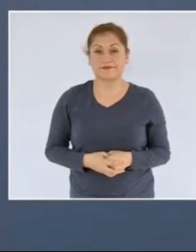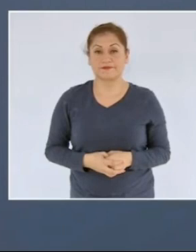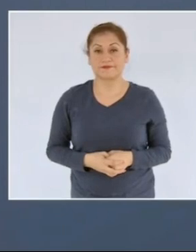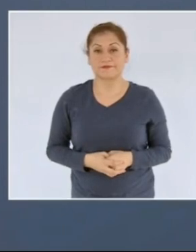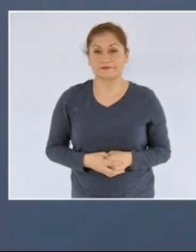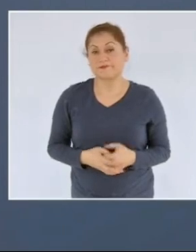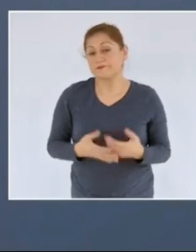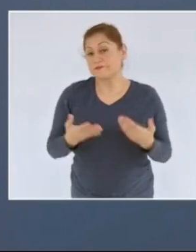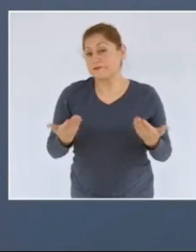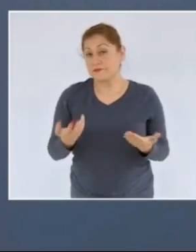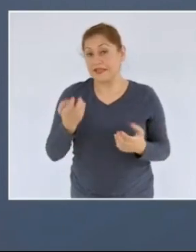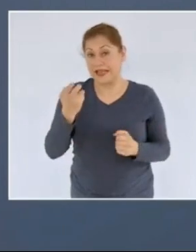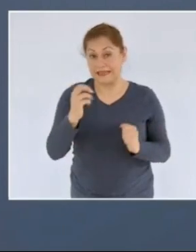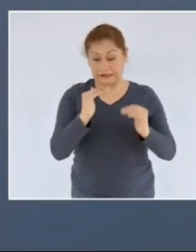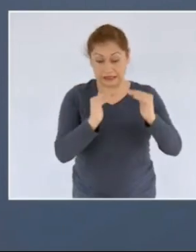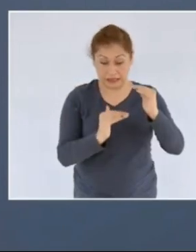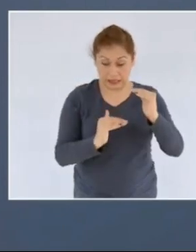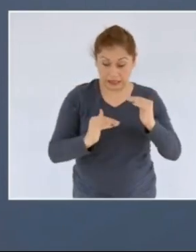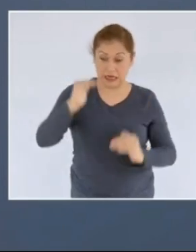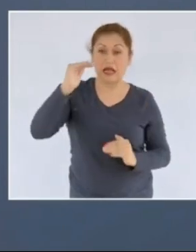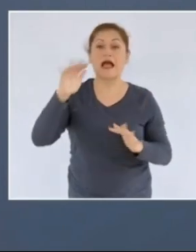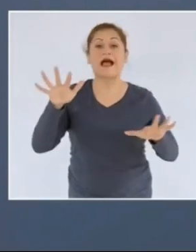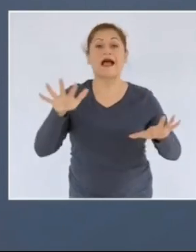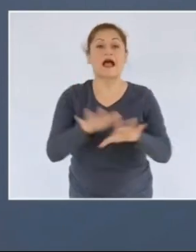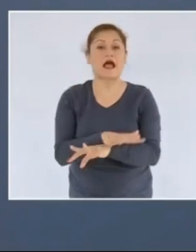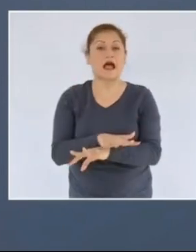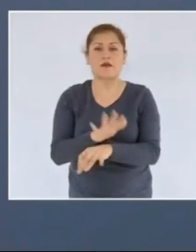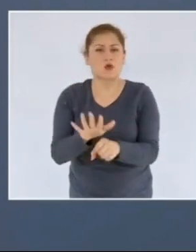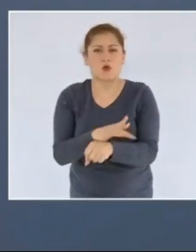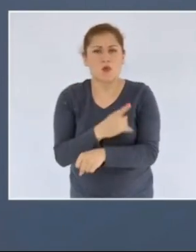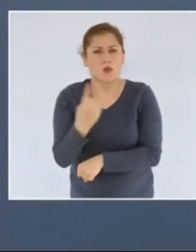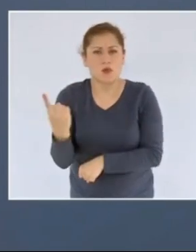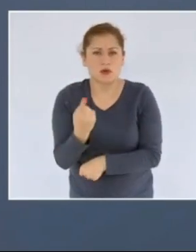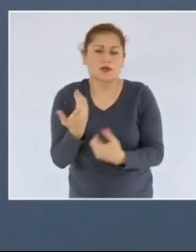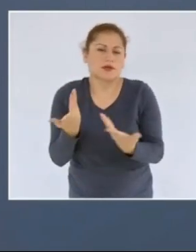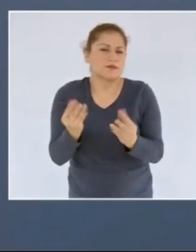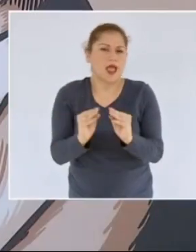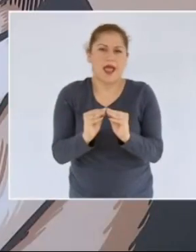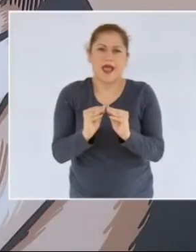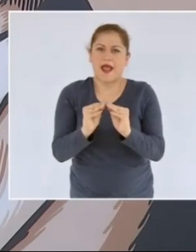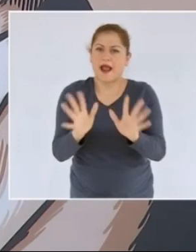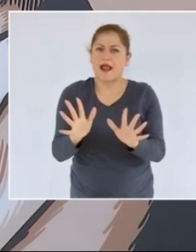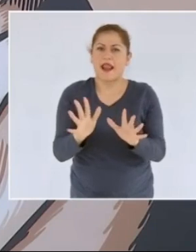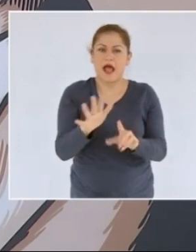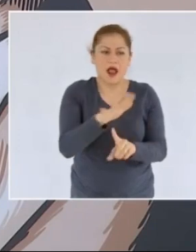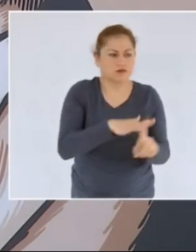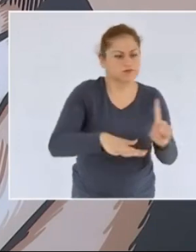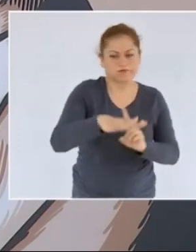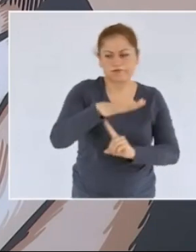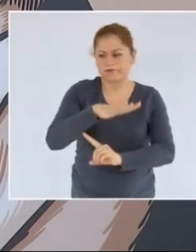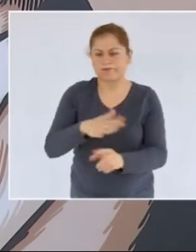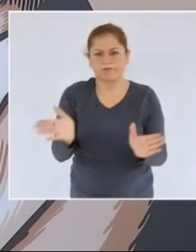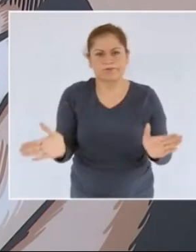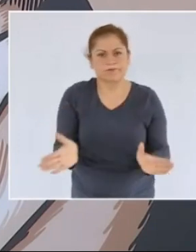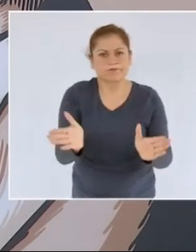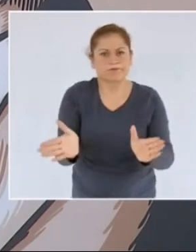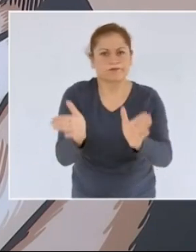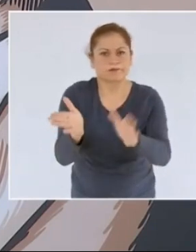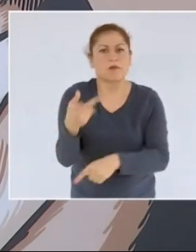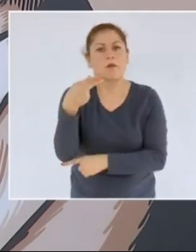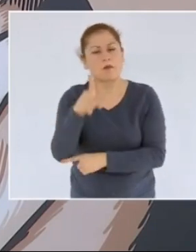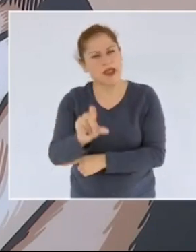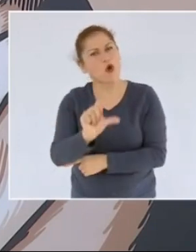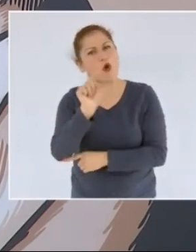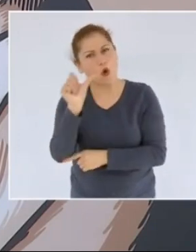El cambio en la tendencia de la producción se debe, además del desarrollo acelerado de campos, a las siguientes